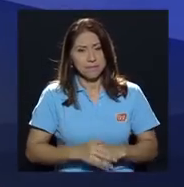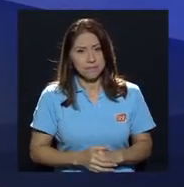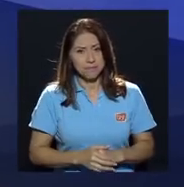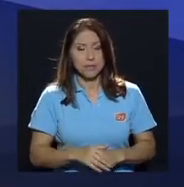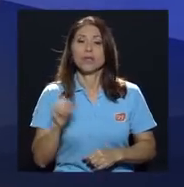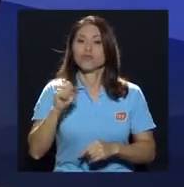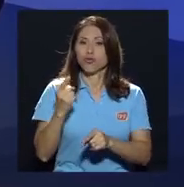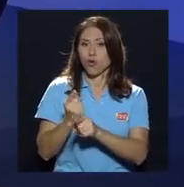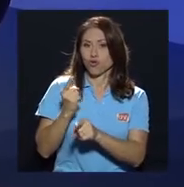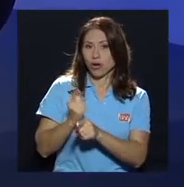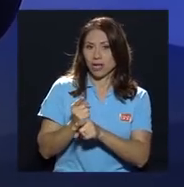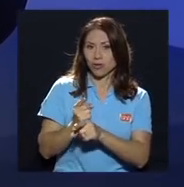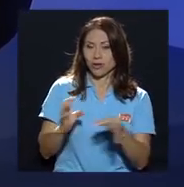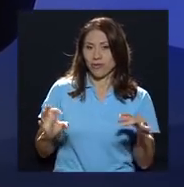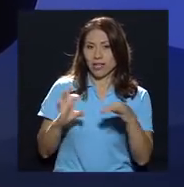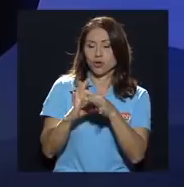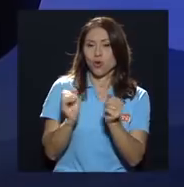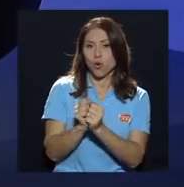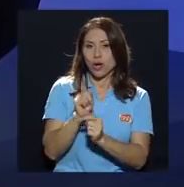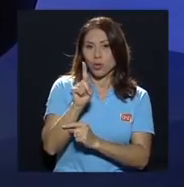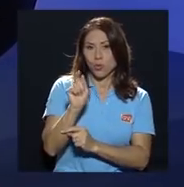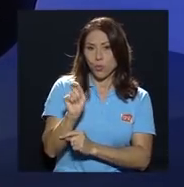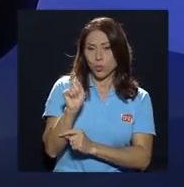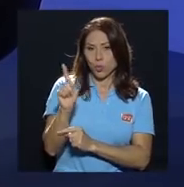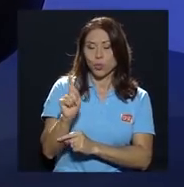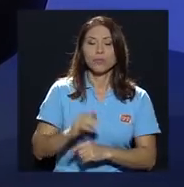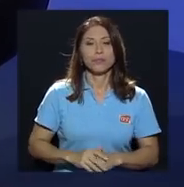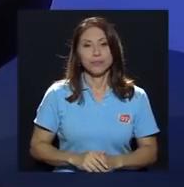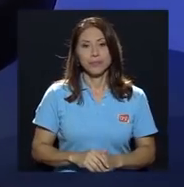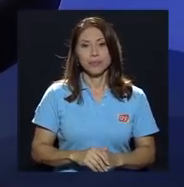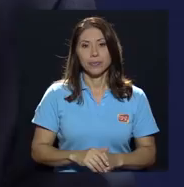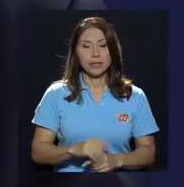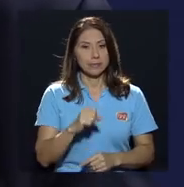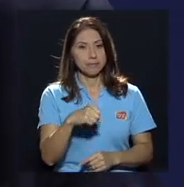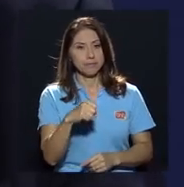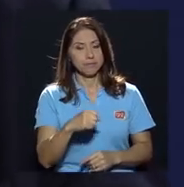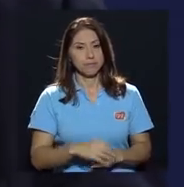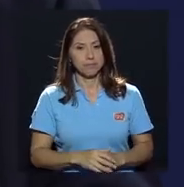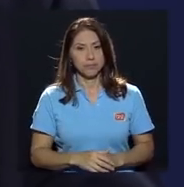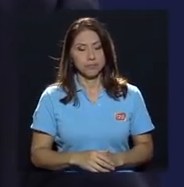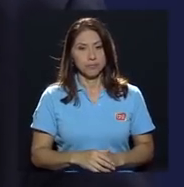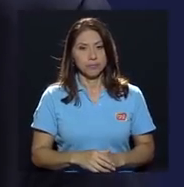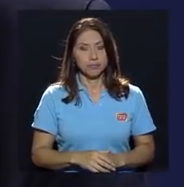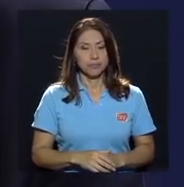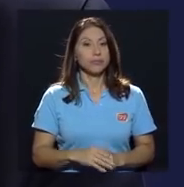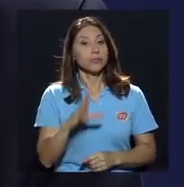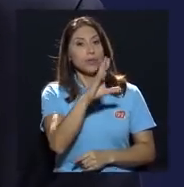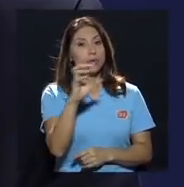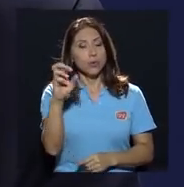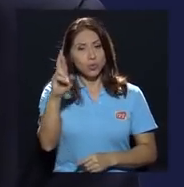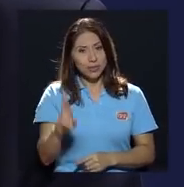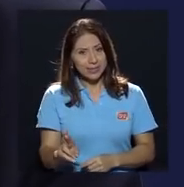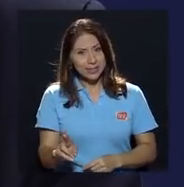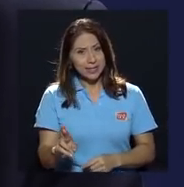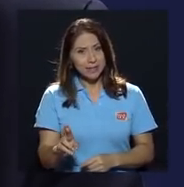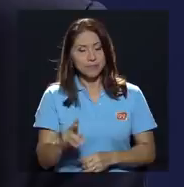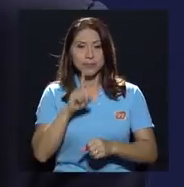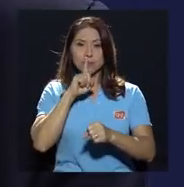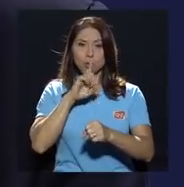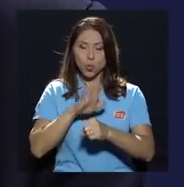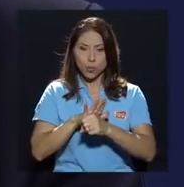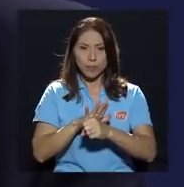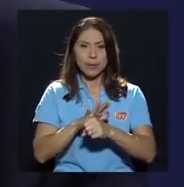familiar correcto en relación con el 1.1 por ciento de ahora corte así es costa rica